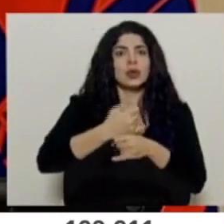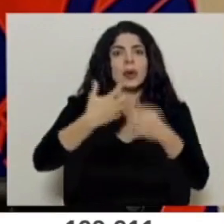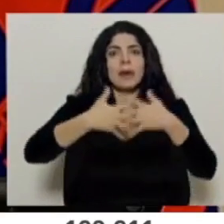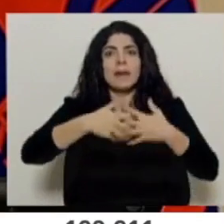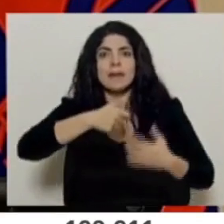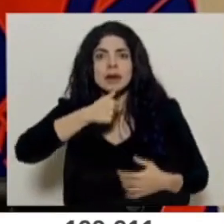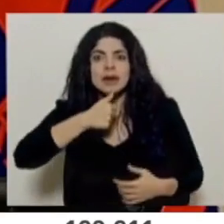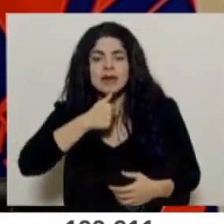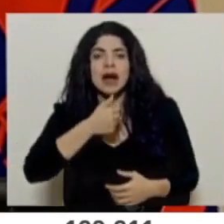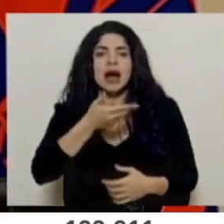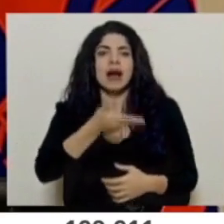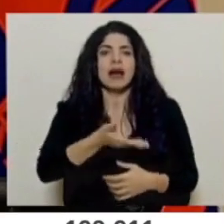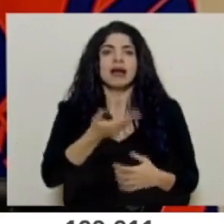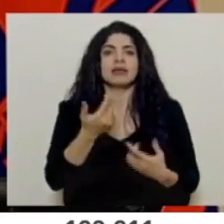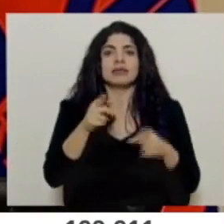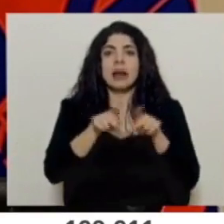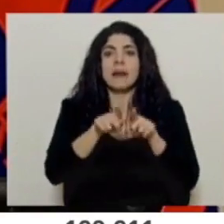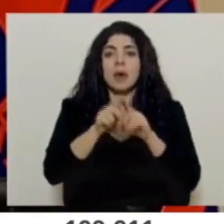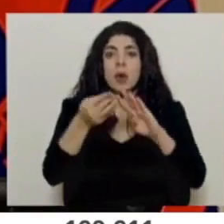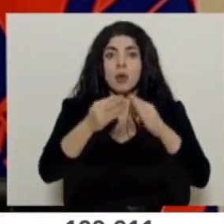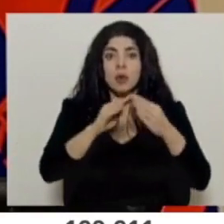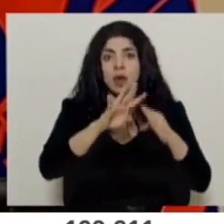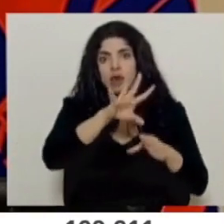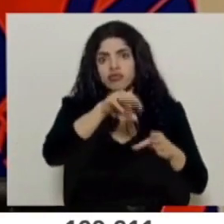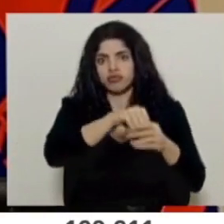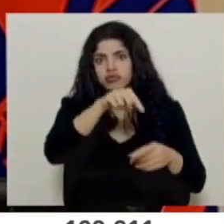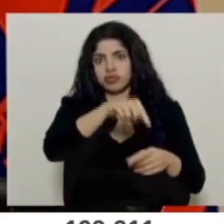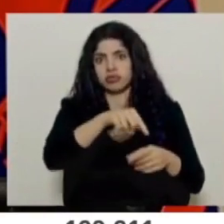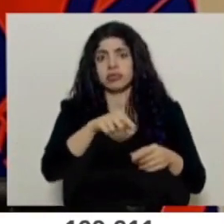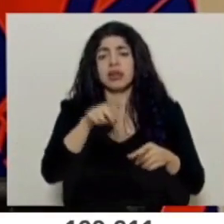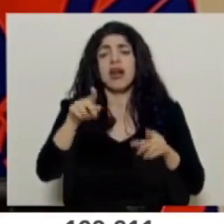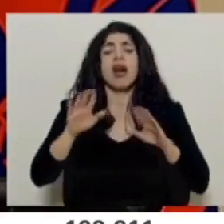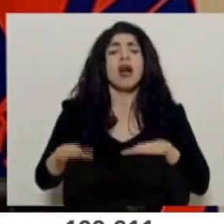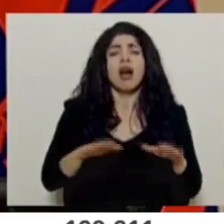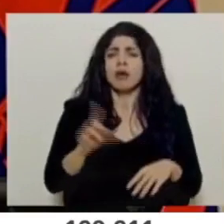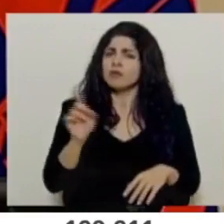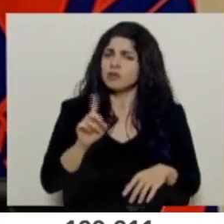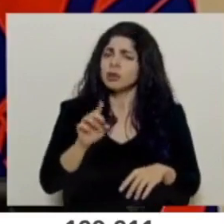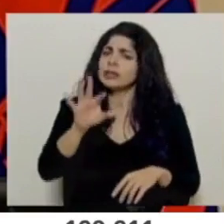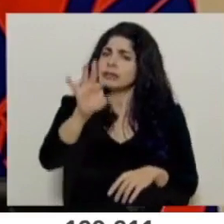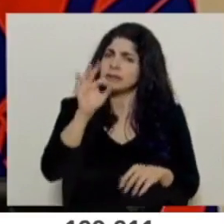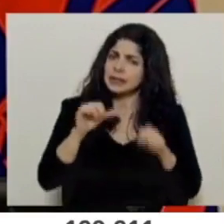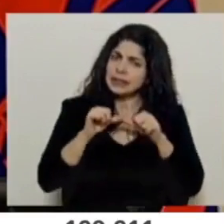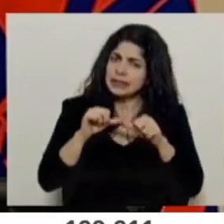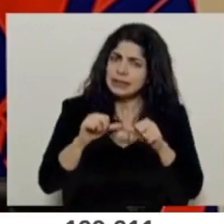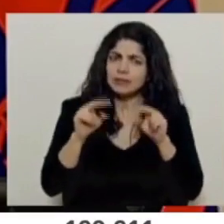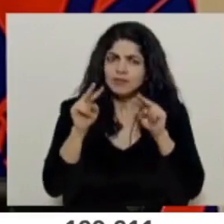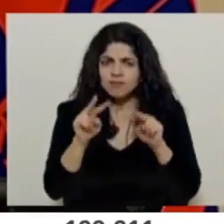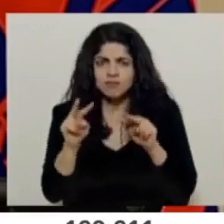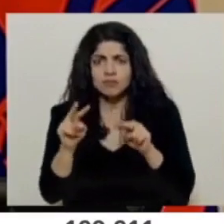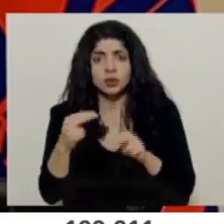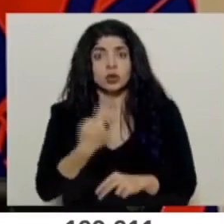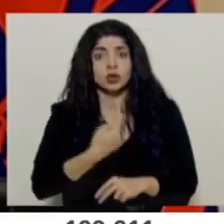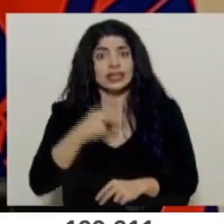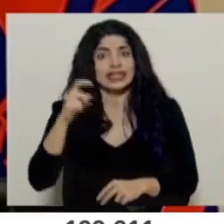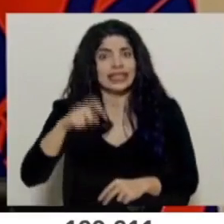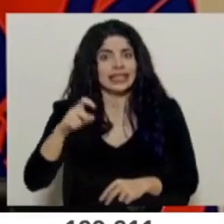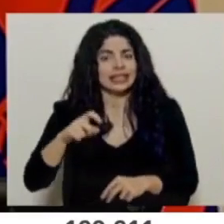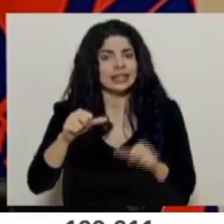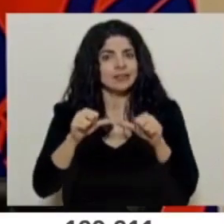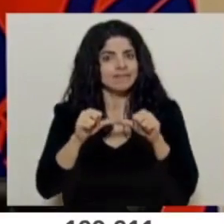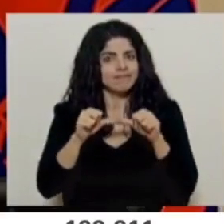empresa privada y las comunidades. A no bajar la guardia, esa es la invitación que hacemos. Necesitamos